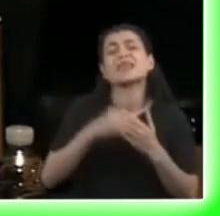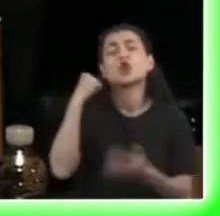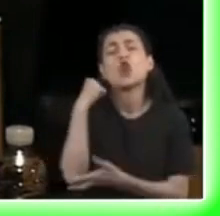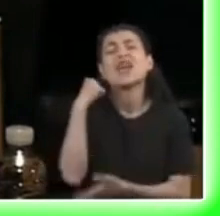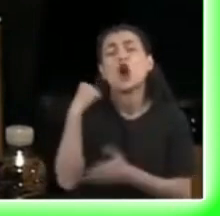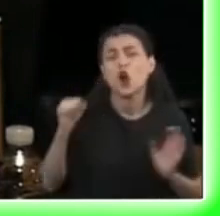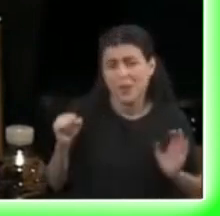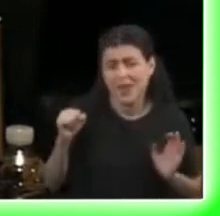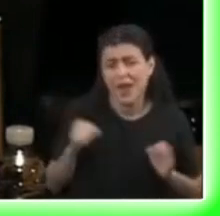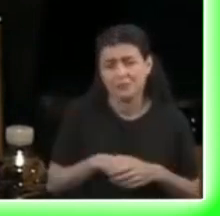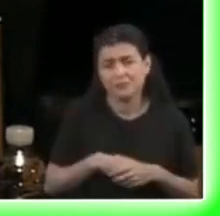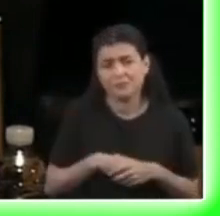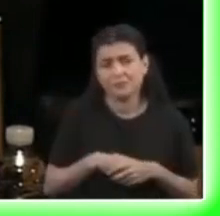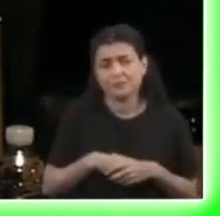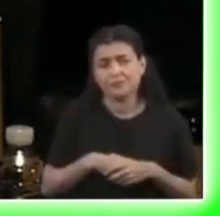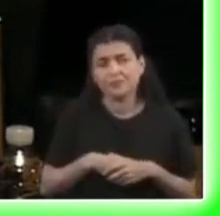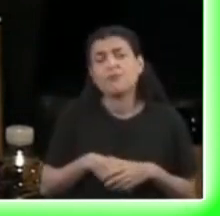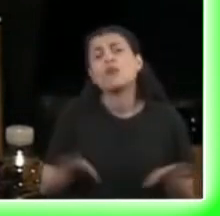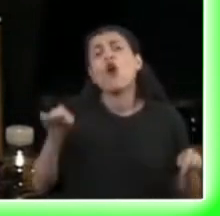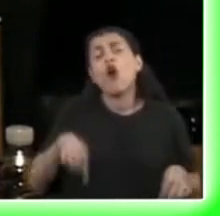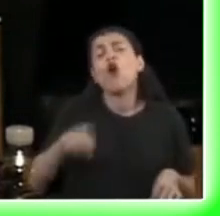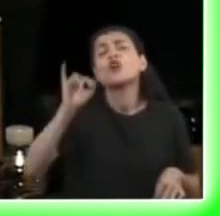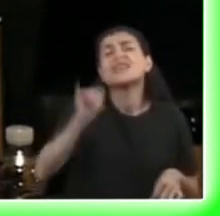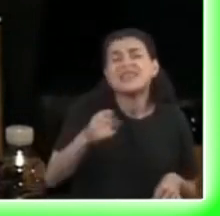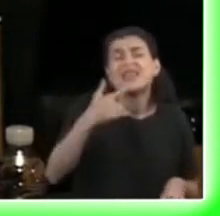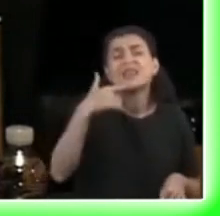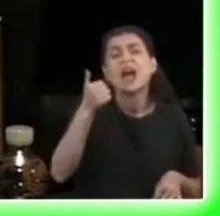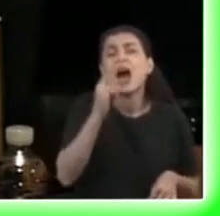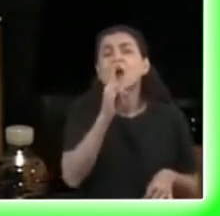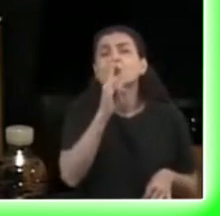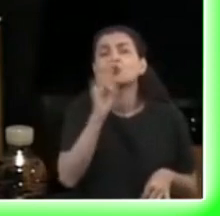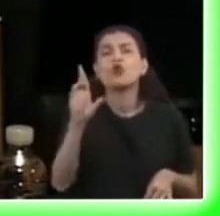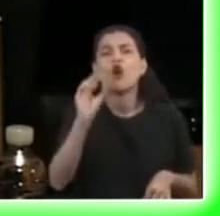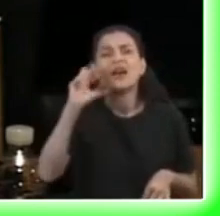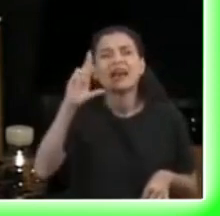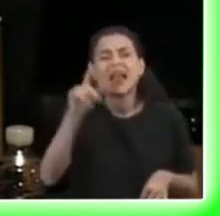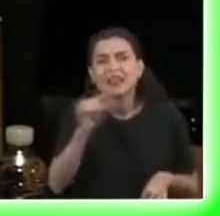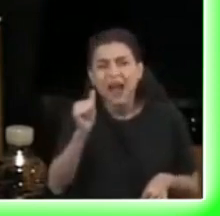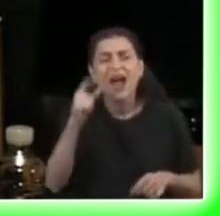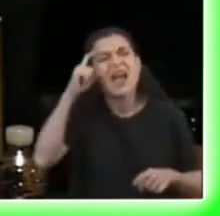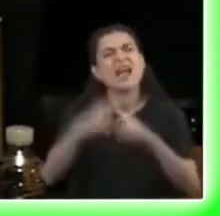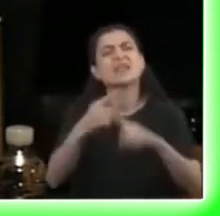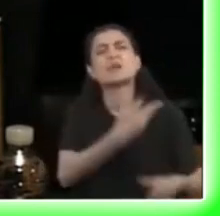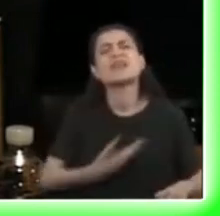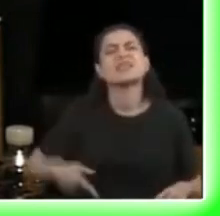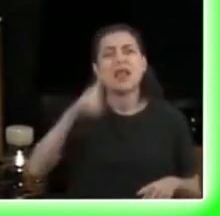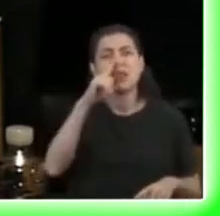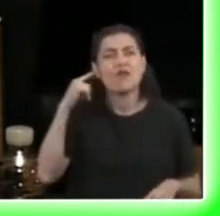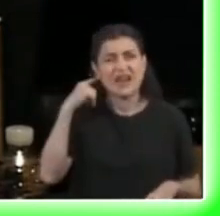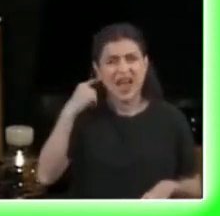del autócrata, porque hoy sí vale decirle el autócrata golpeador Alberto Fernández,